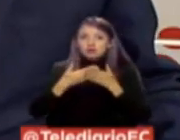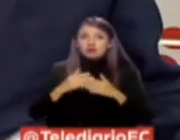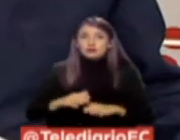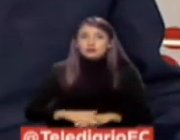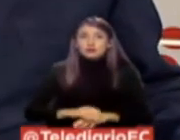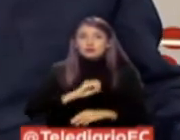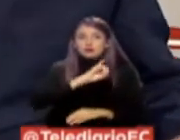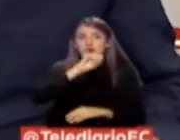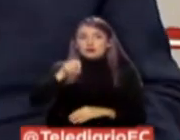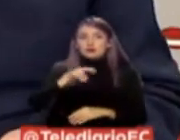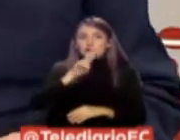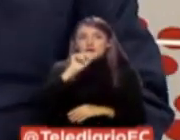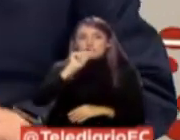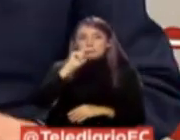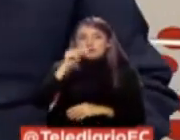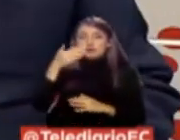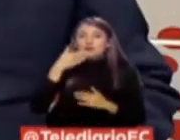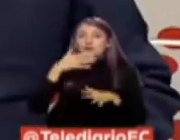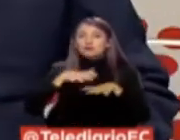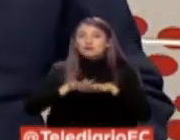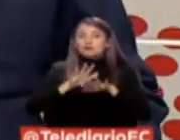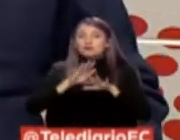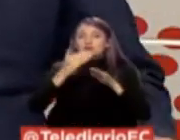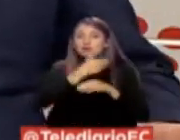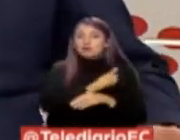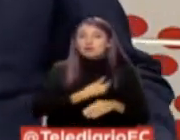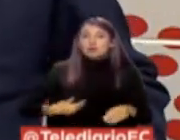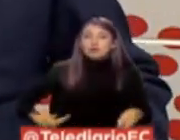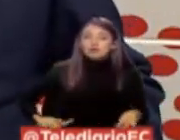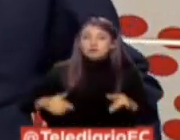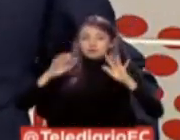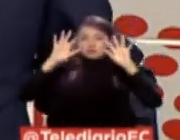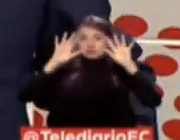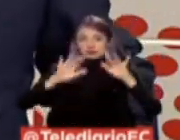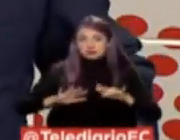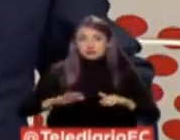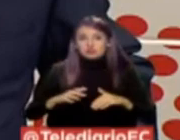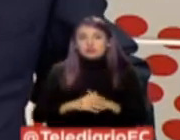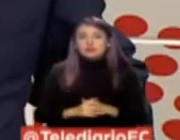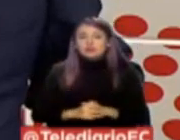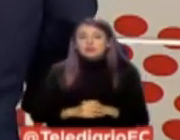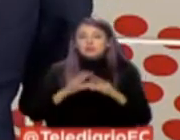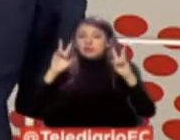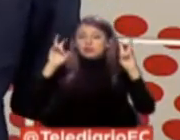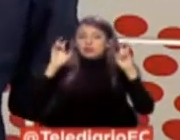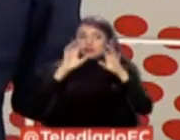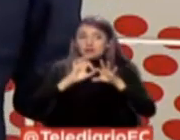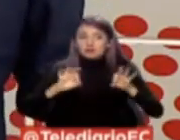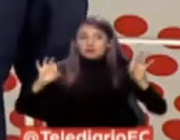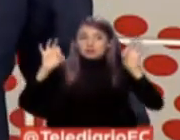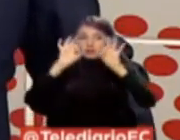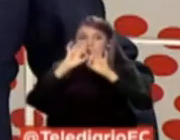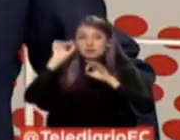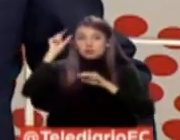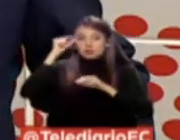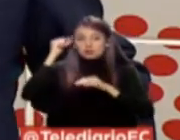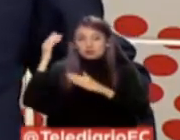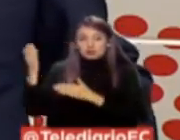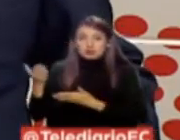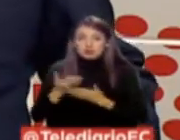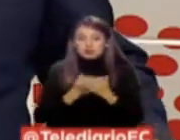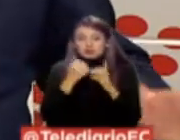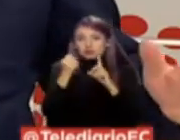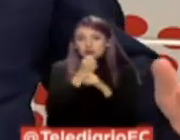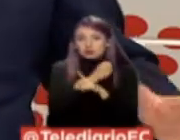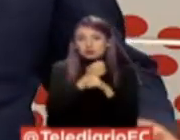Sebastián Roldán, secretario particular del presidente de la República, esta mañana respecto del pronunciamiento gubernamental sobre la